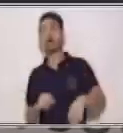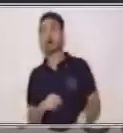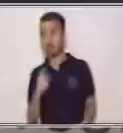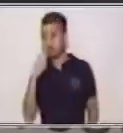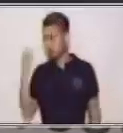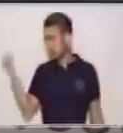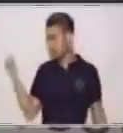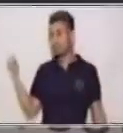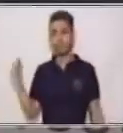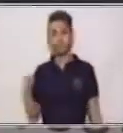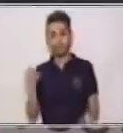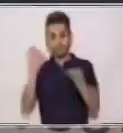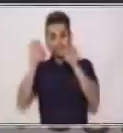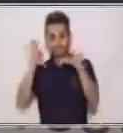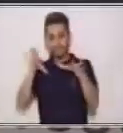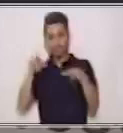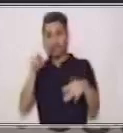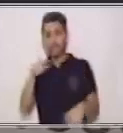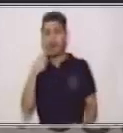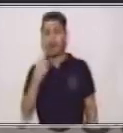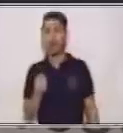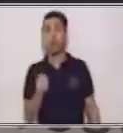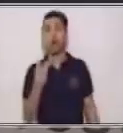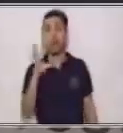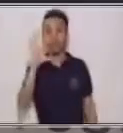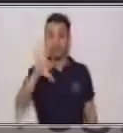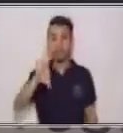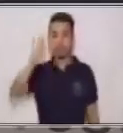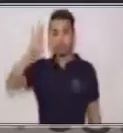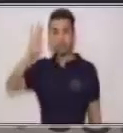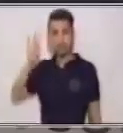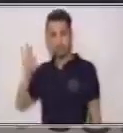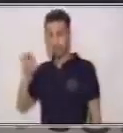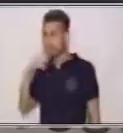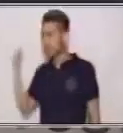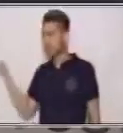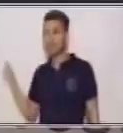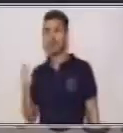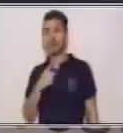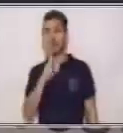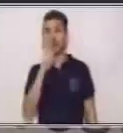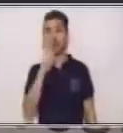indica cuántas piezas estoy tomando. En este caso, ¿cuántas serán?